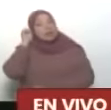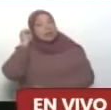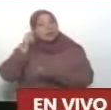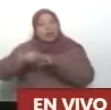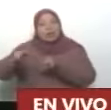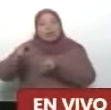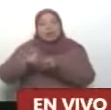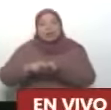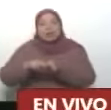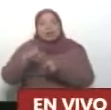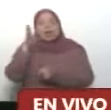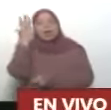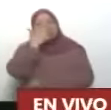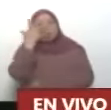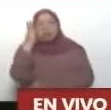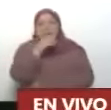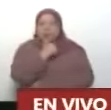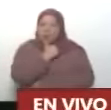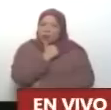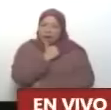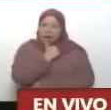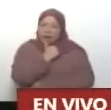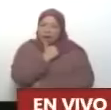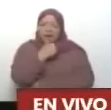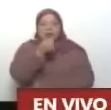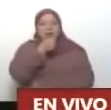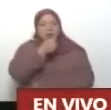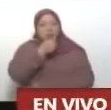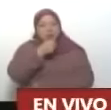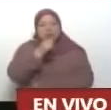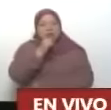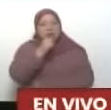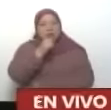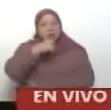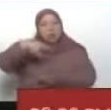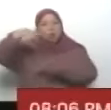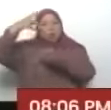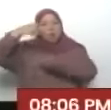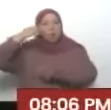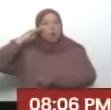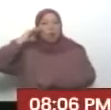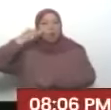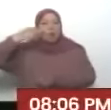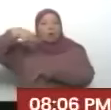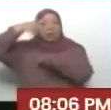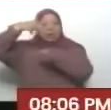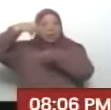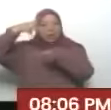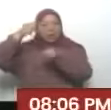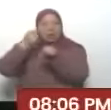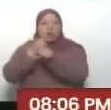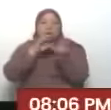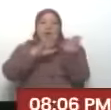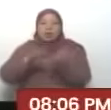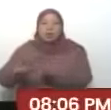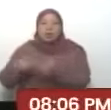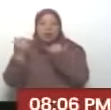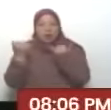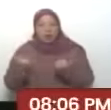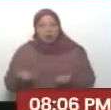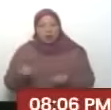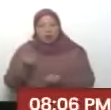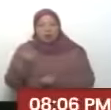Alexandra por la sección de hoy. Redes, medios, calles y paredes. Y vamos al segmento